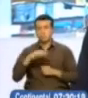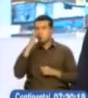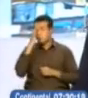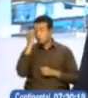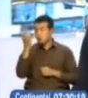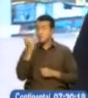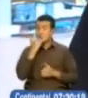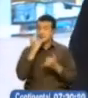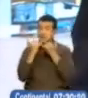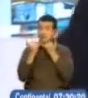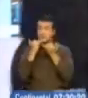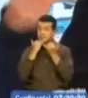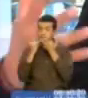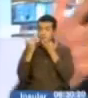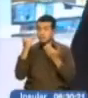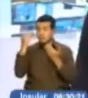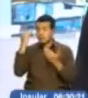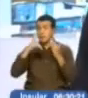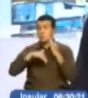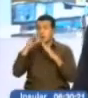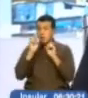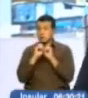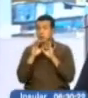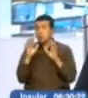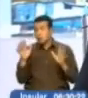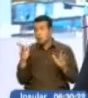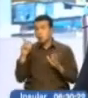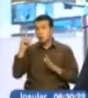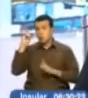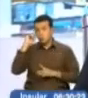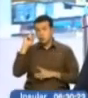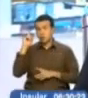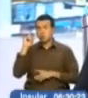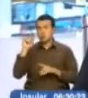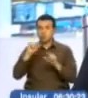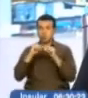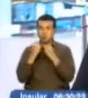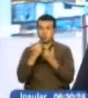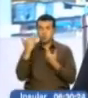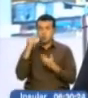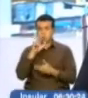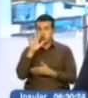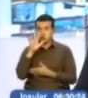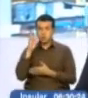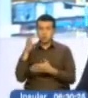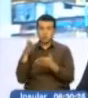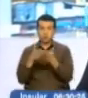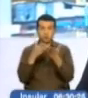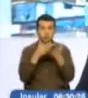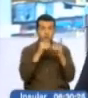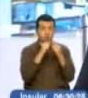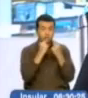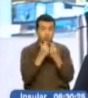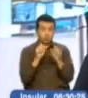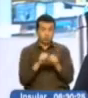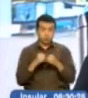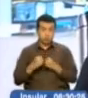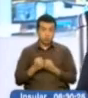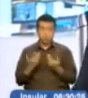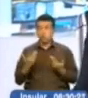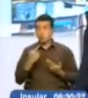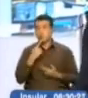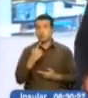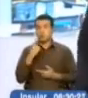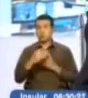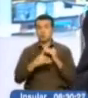grave error de política más general del gobierno del país de atacar a las organizaciones sociales, es decir, de suponer